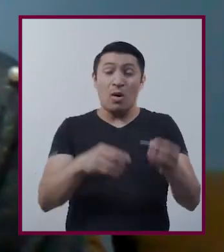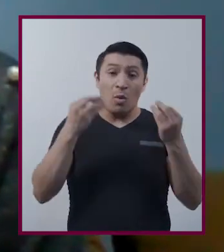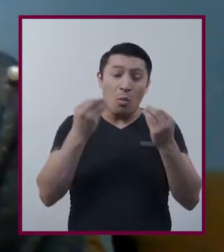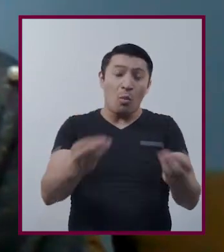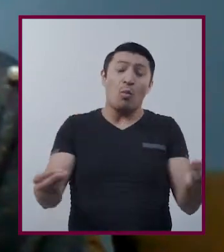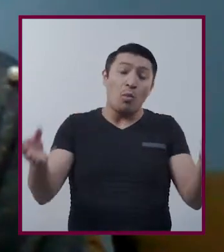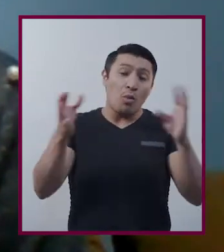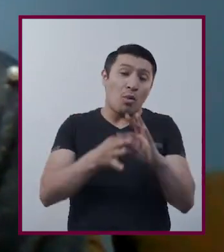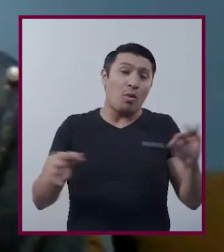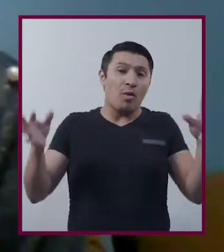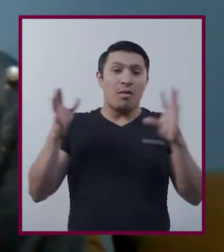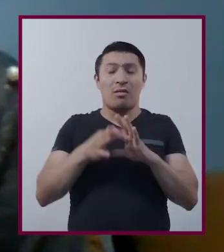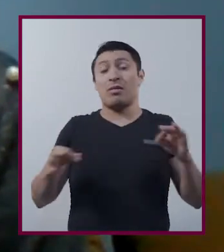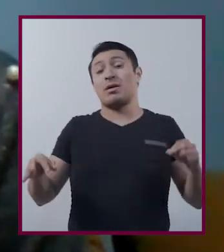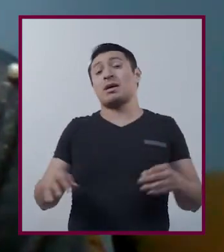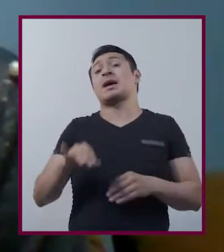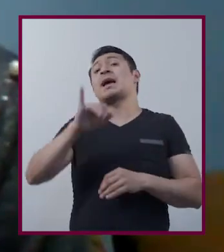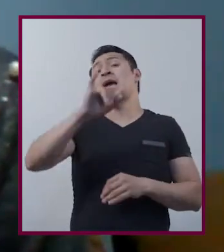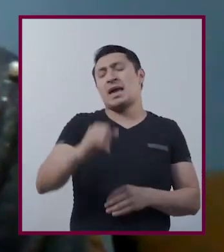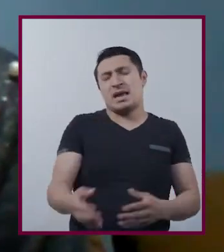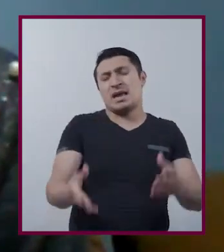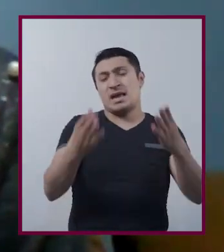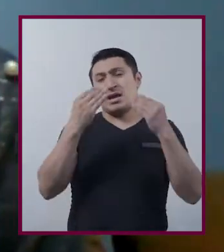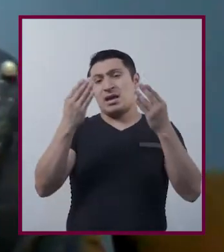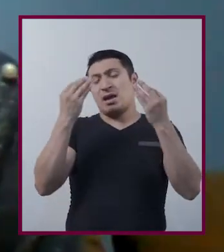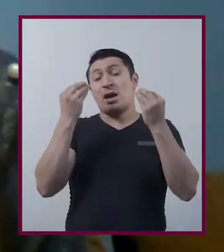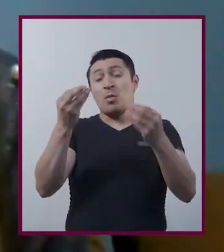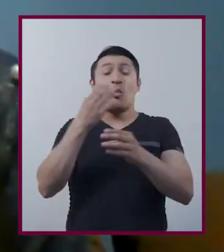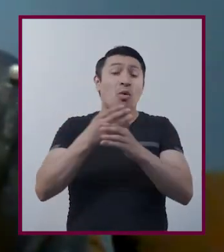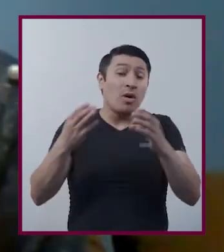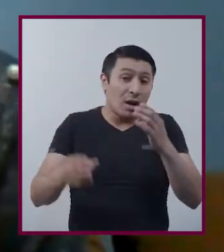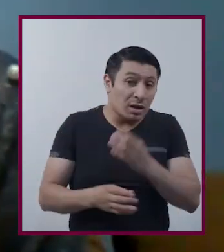porque creo que sería muy detallado y sí